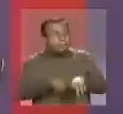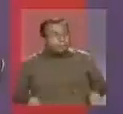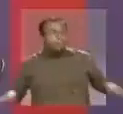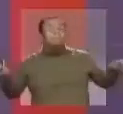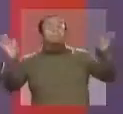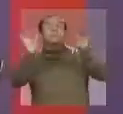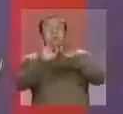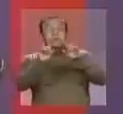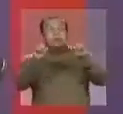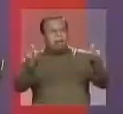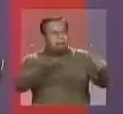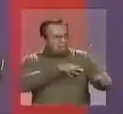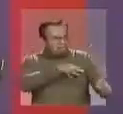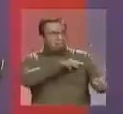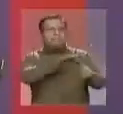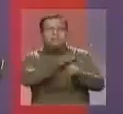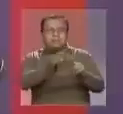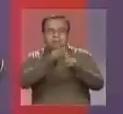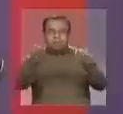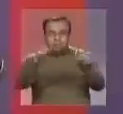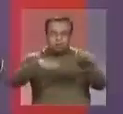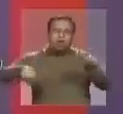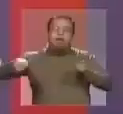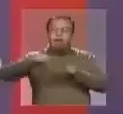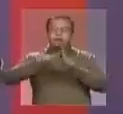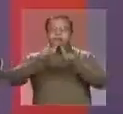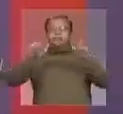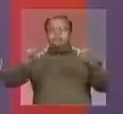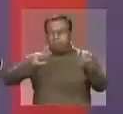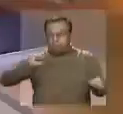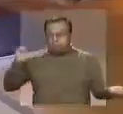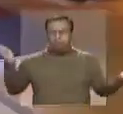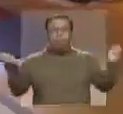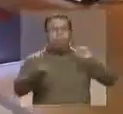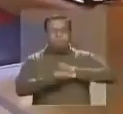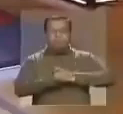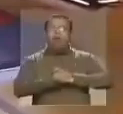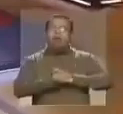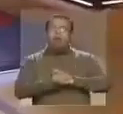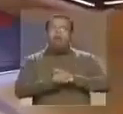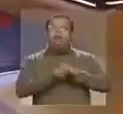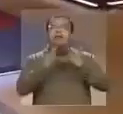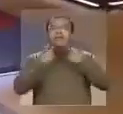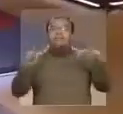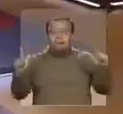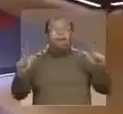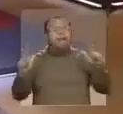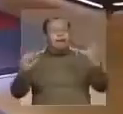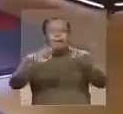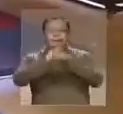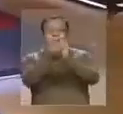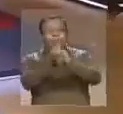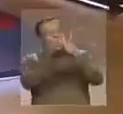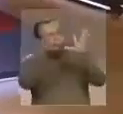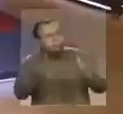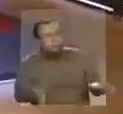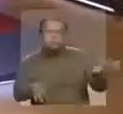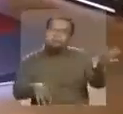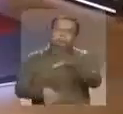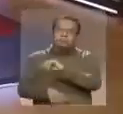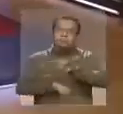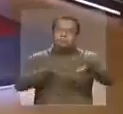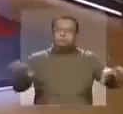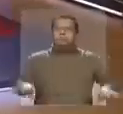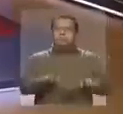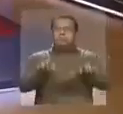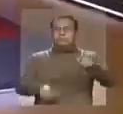importante y que son afectadas por el conflicto armado, quizás ese cambio de lenguaje hace también que haya esas acciones que tanto